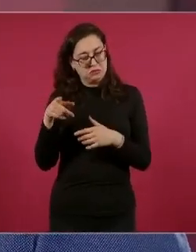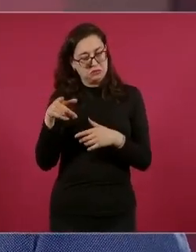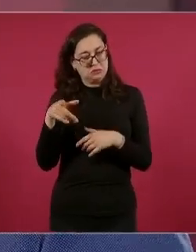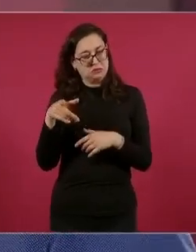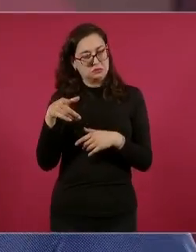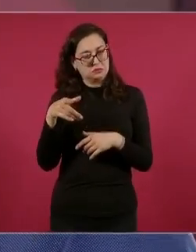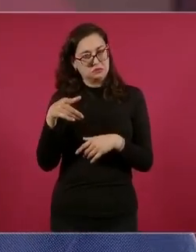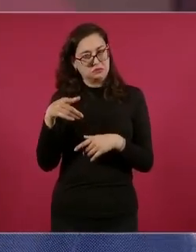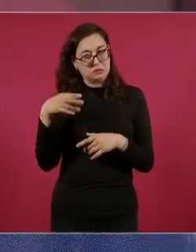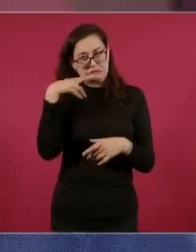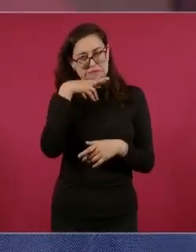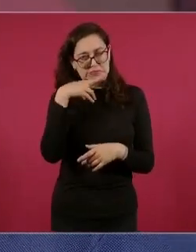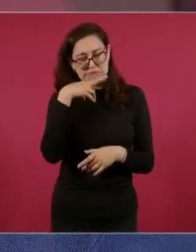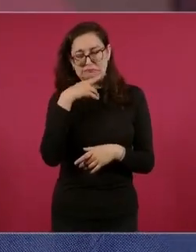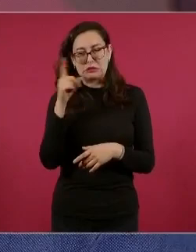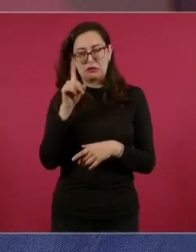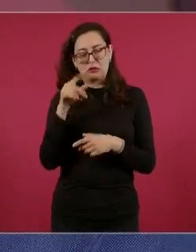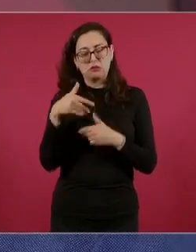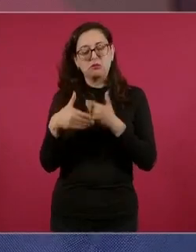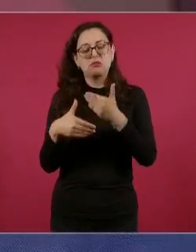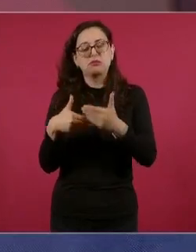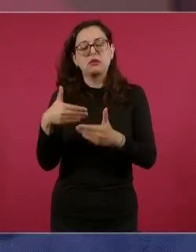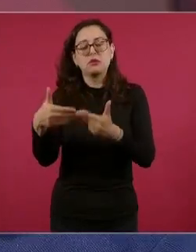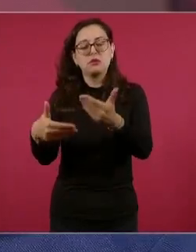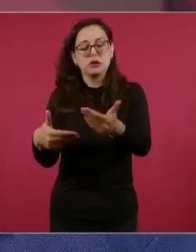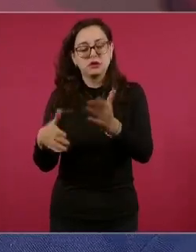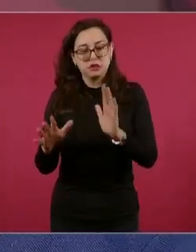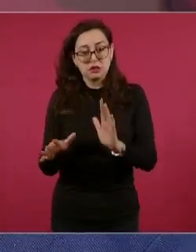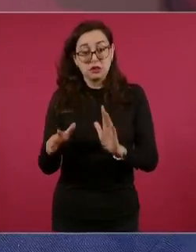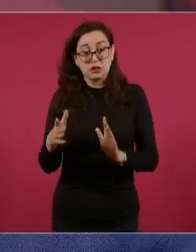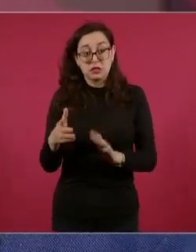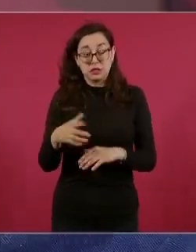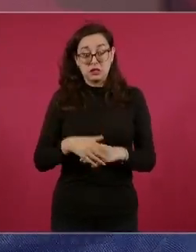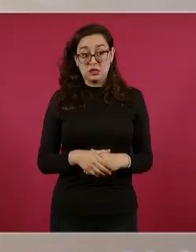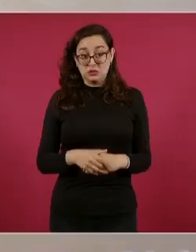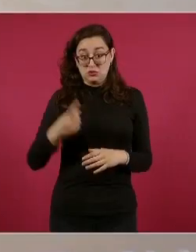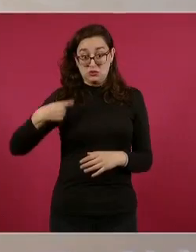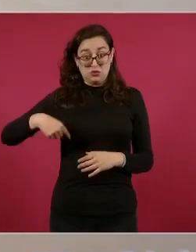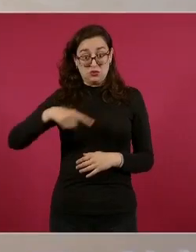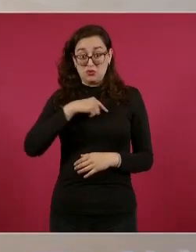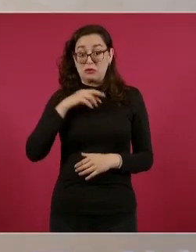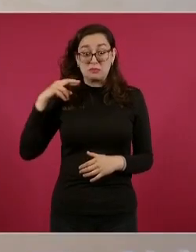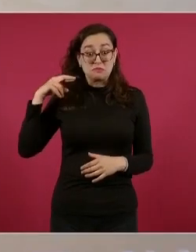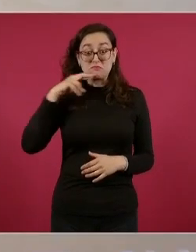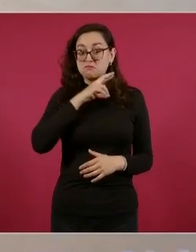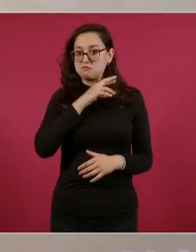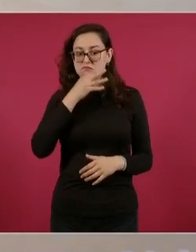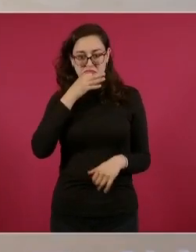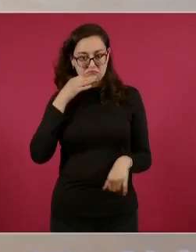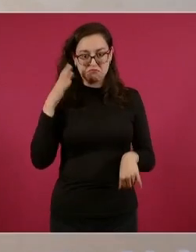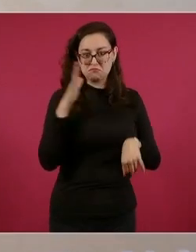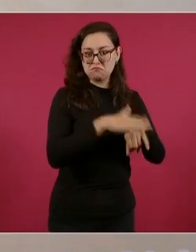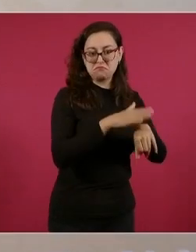algún jefe de Estado, pero no, fuimos los primeros,